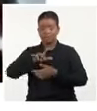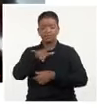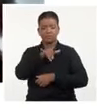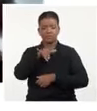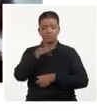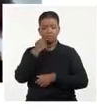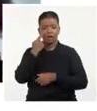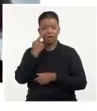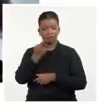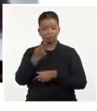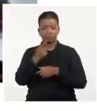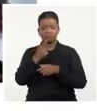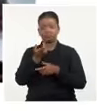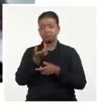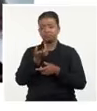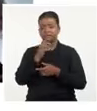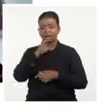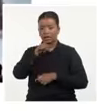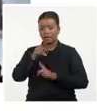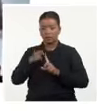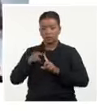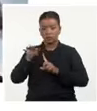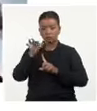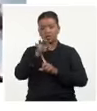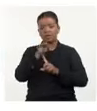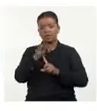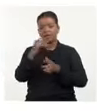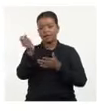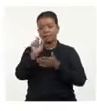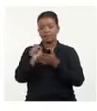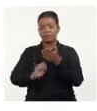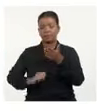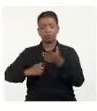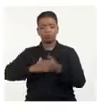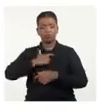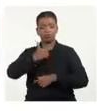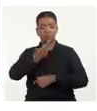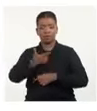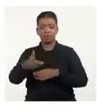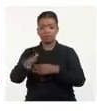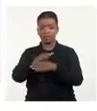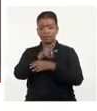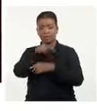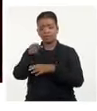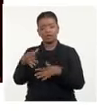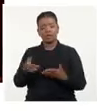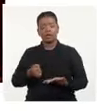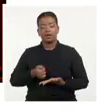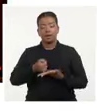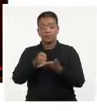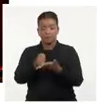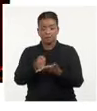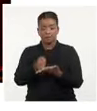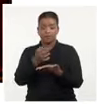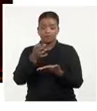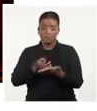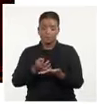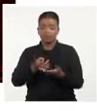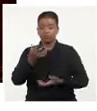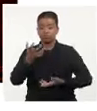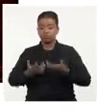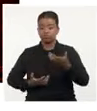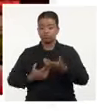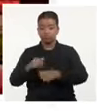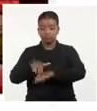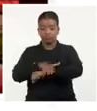mensajes de varias entidades y personalidades vinculadas al sector de la cultura que expresaron su apoyo a las personas que resultaron heridas y